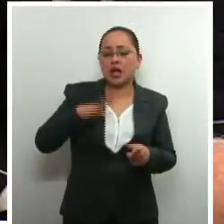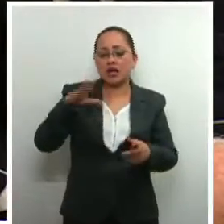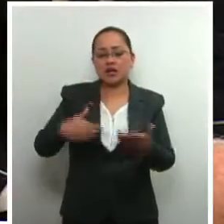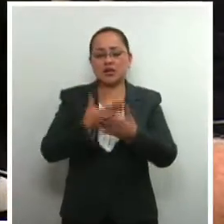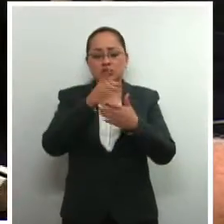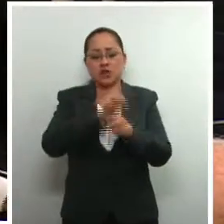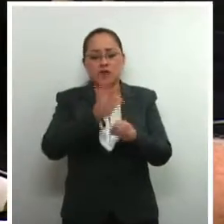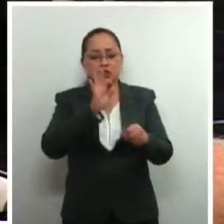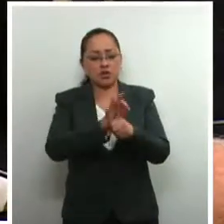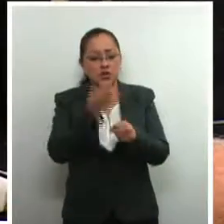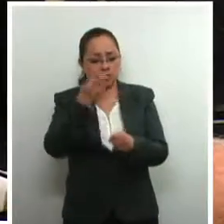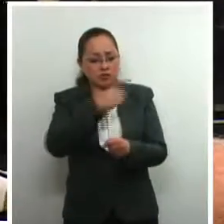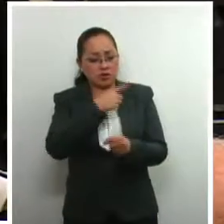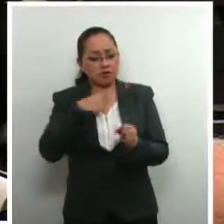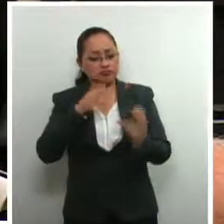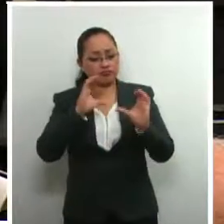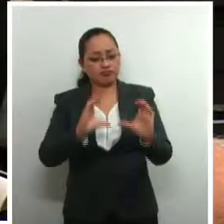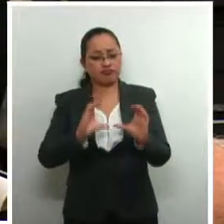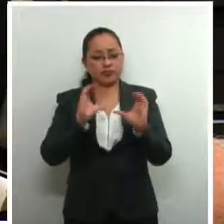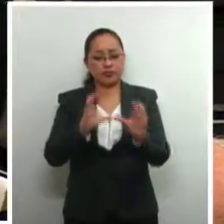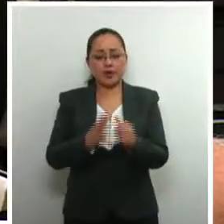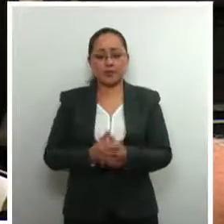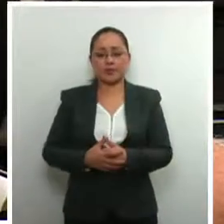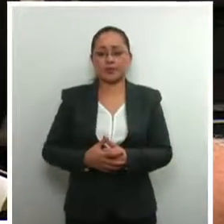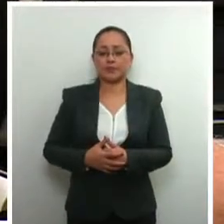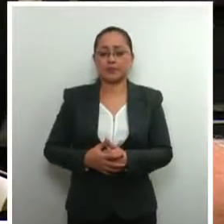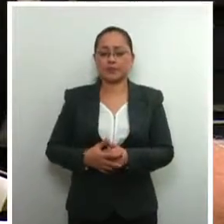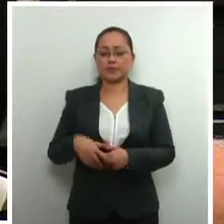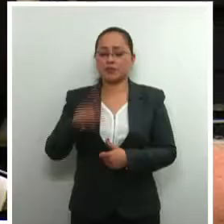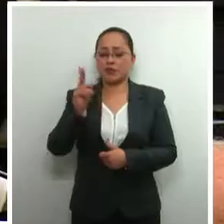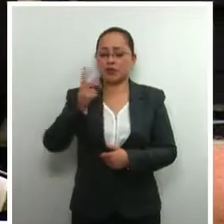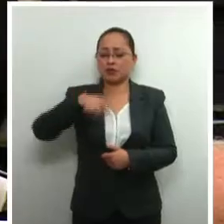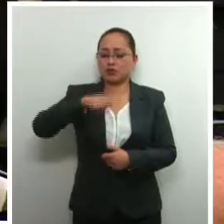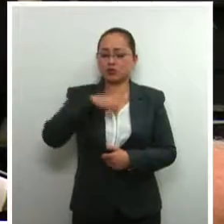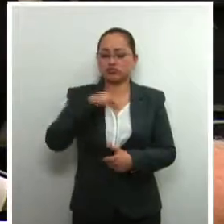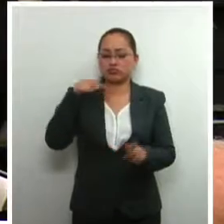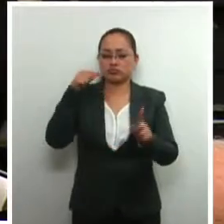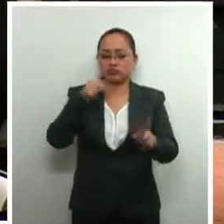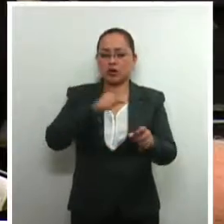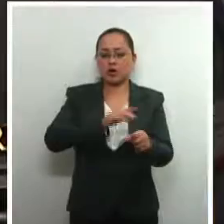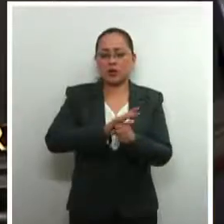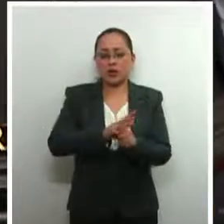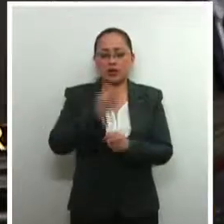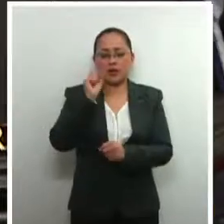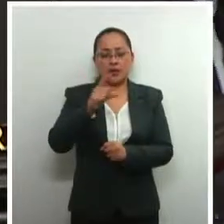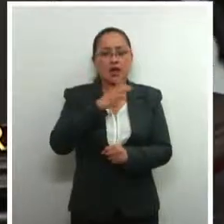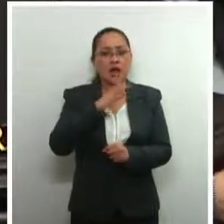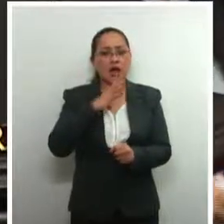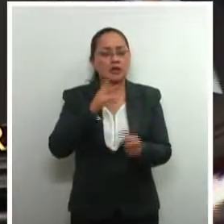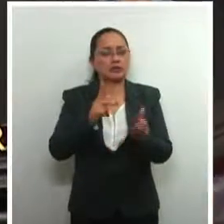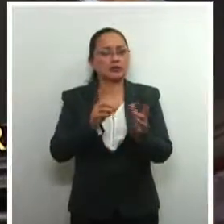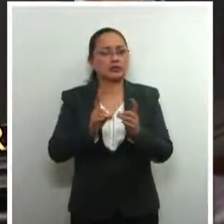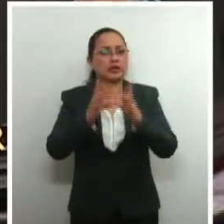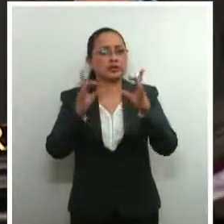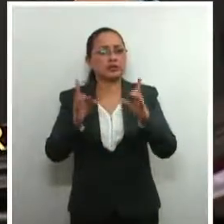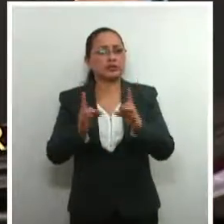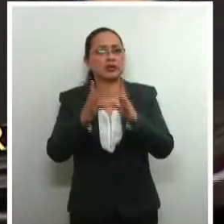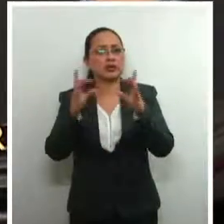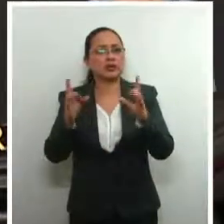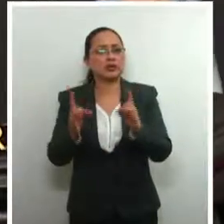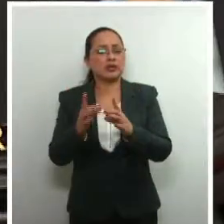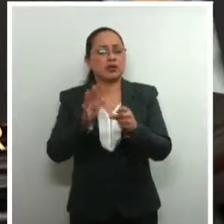nacionales protegidos, pero pues vemos también que vienen sucediendo cosas